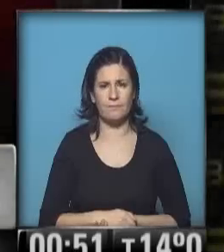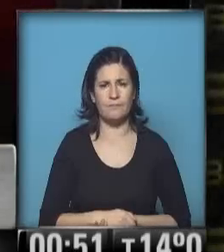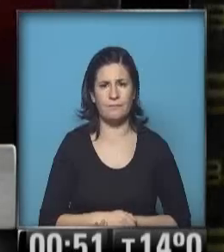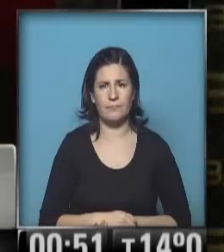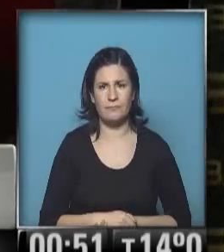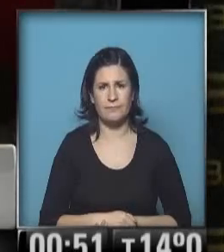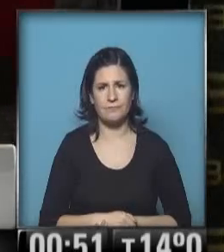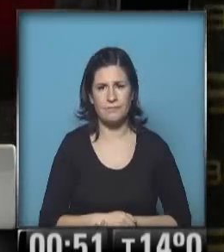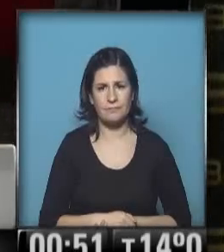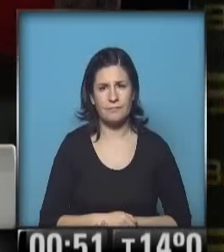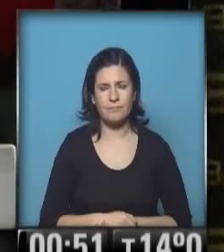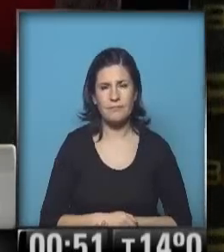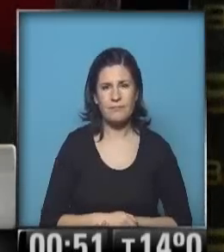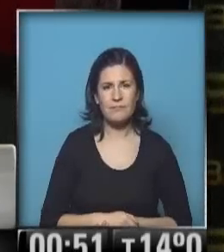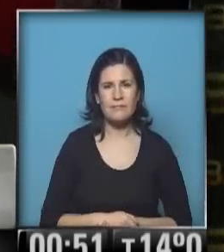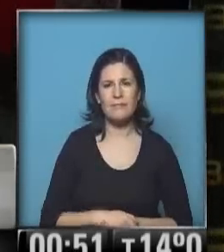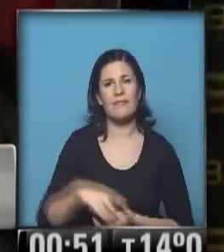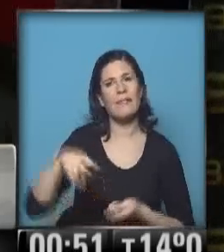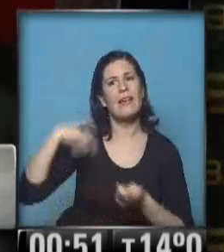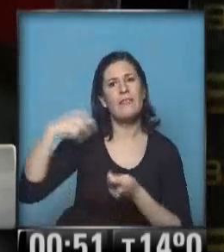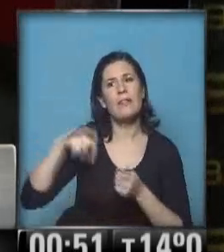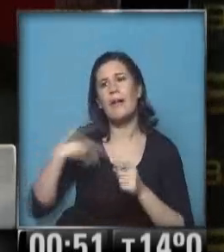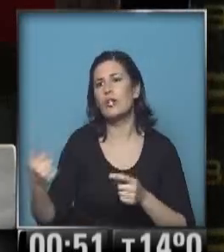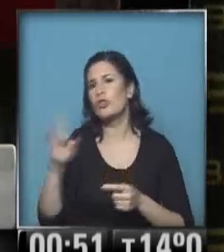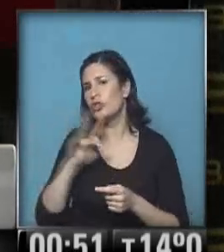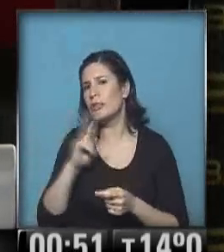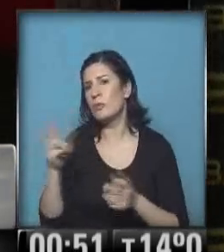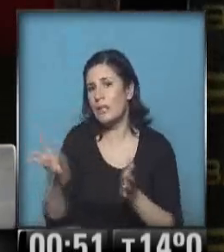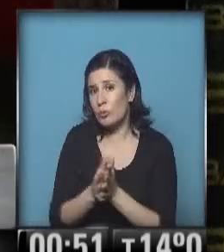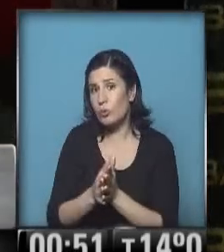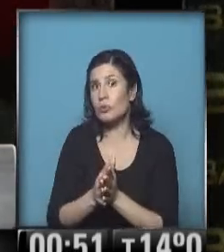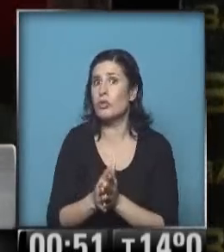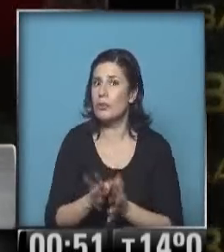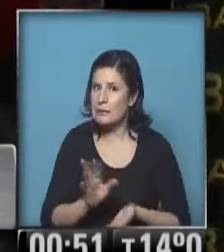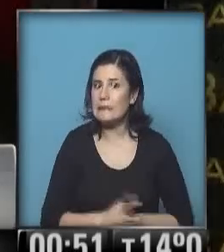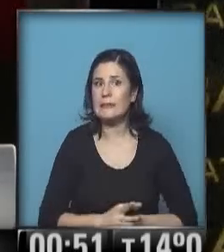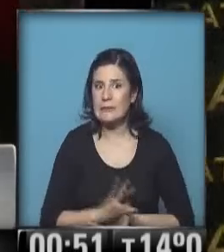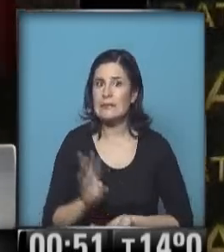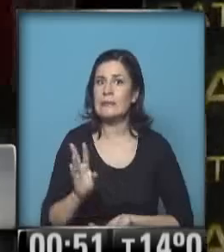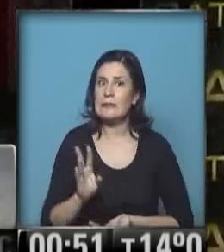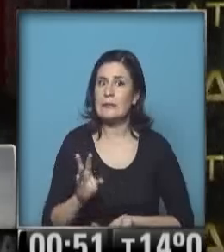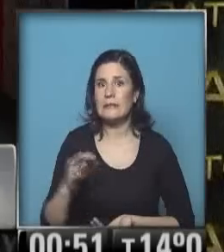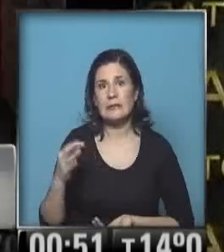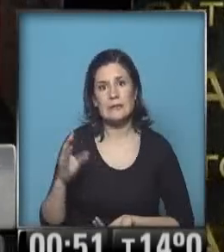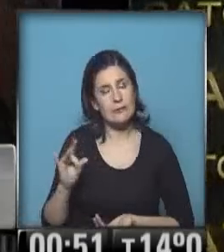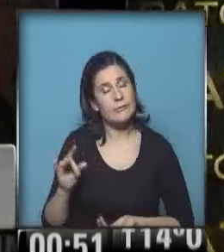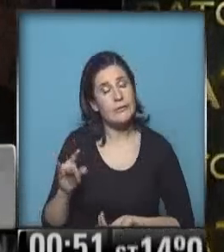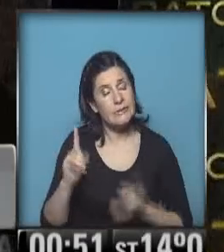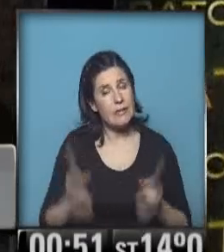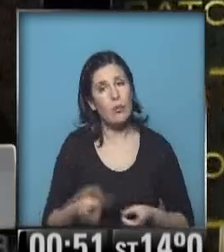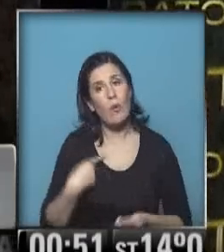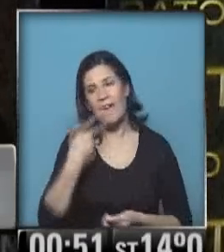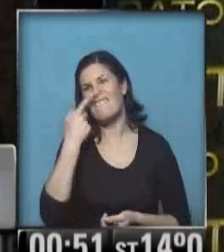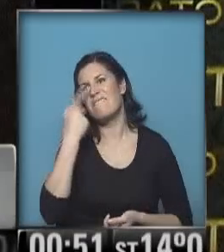Siempre filmar con otra mujer para mí es un desafío muy interesante, porque ¿quién mejor